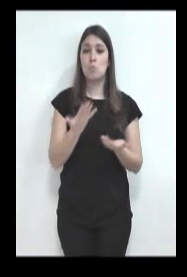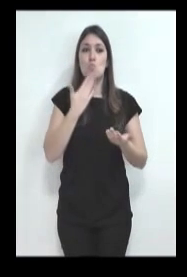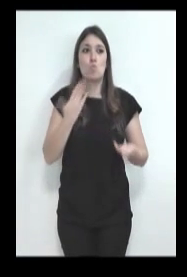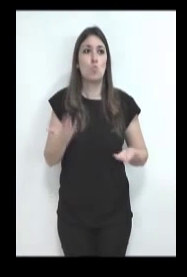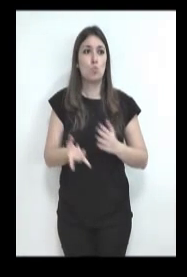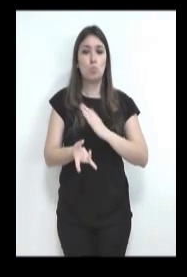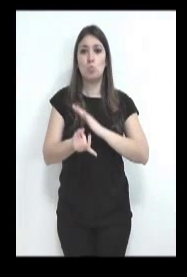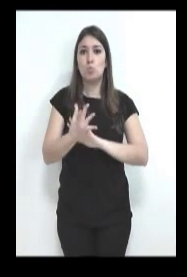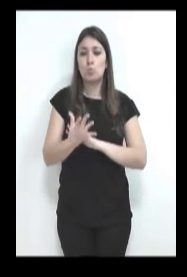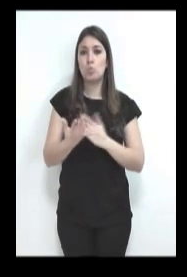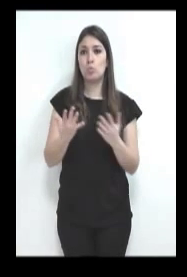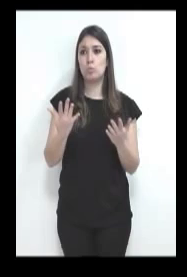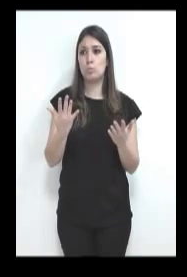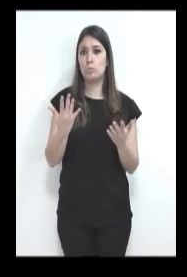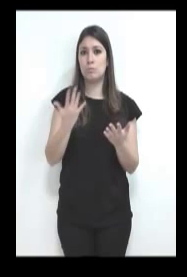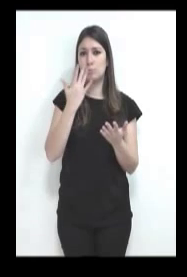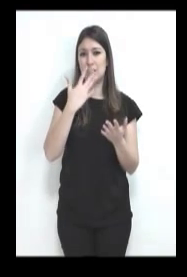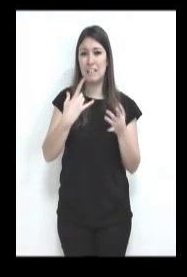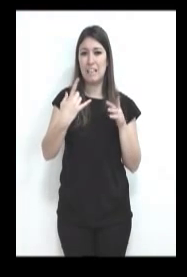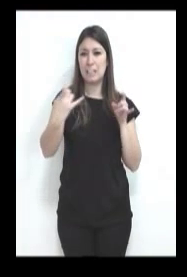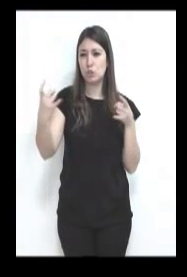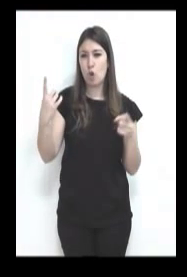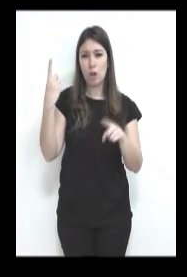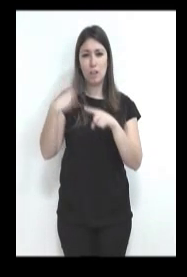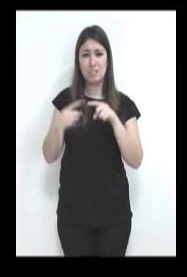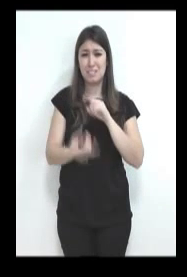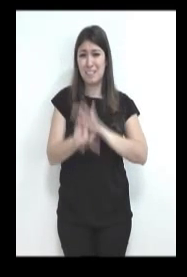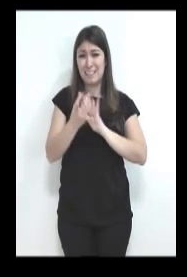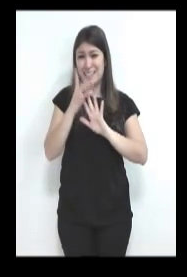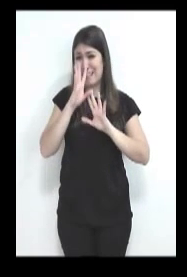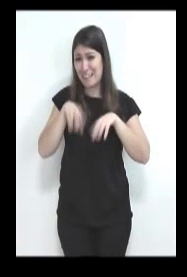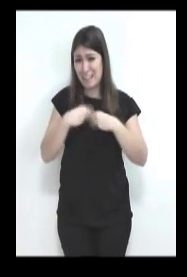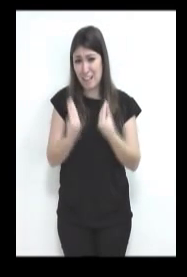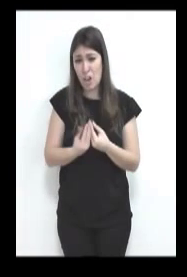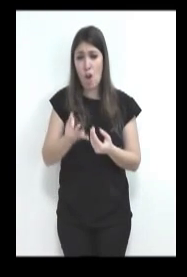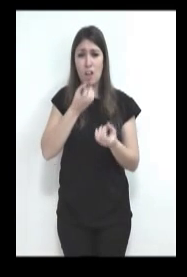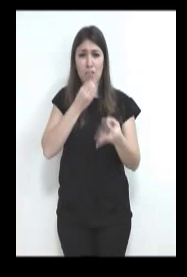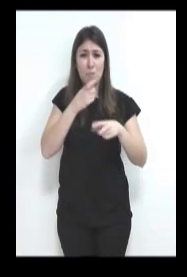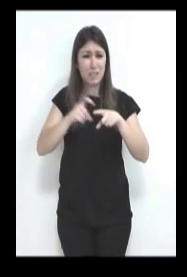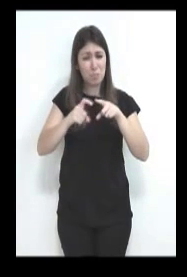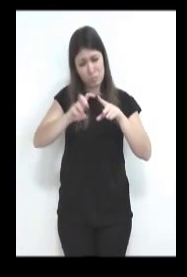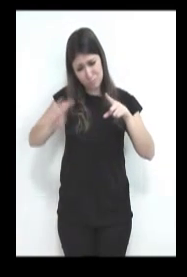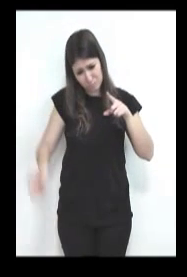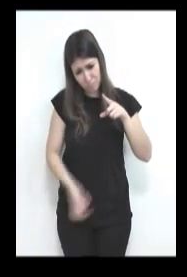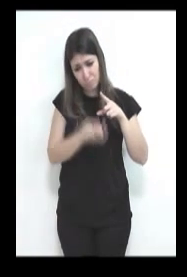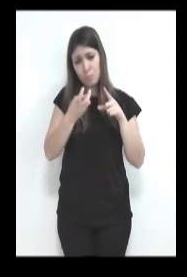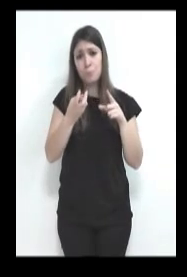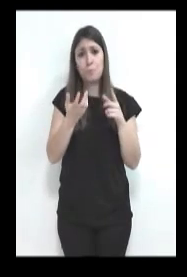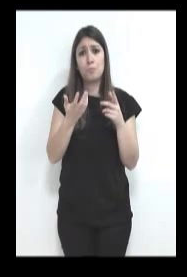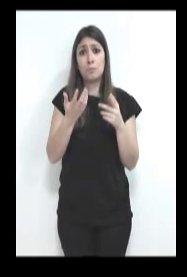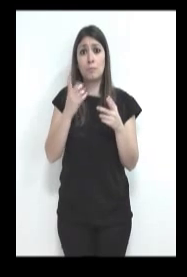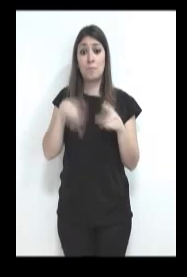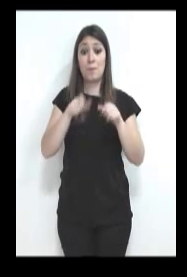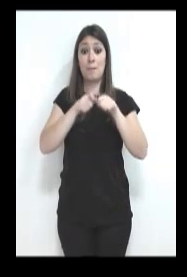aparezcan muchísimos sensores diferentes, informaciones de muy diferentes tipos, y